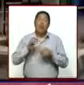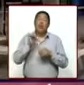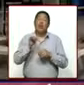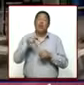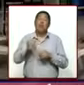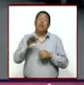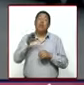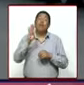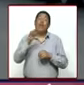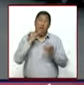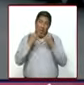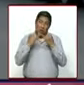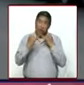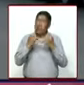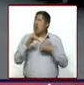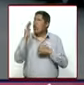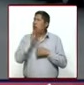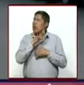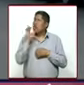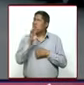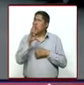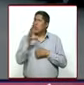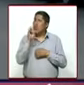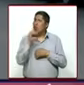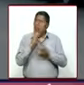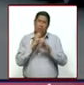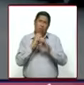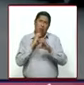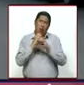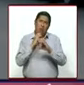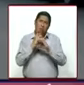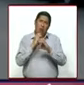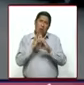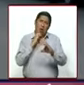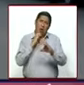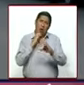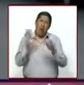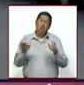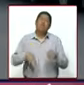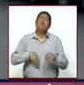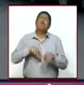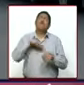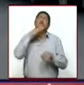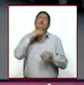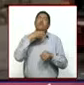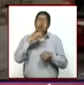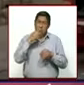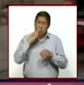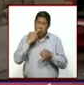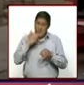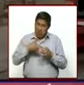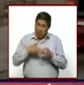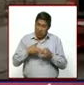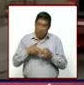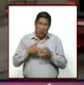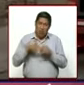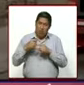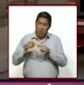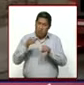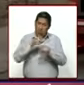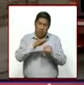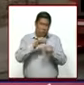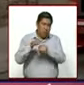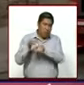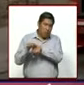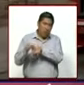petrolera YPF ha informado hoy que son más de 570 los cisternas que deben entregar gasolina, diésel y crudo a diferentes plantas de